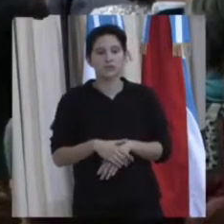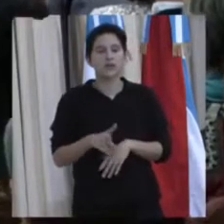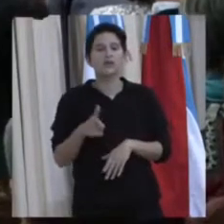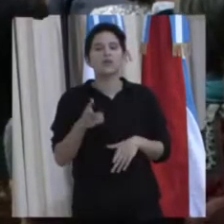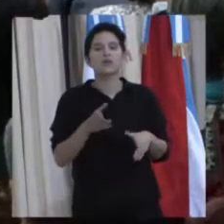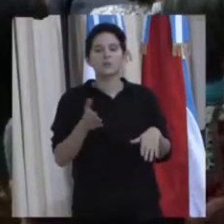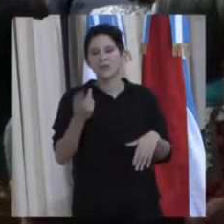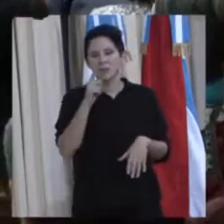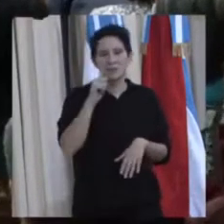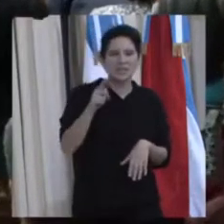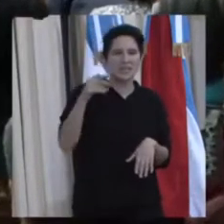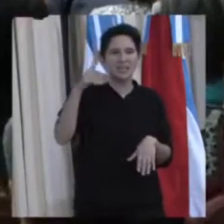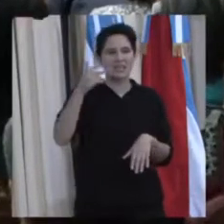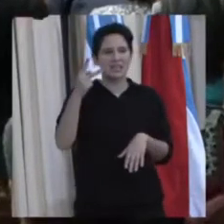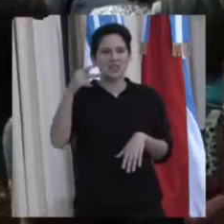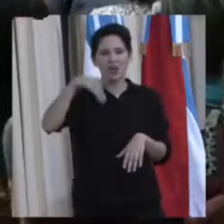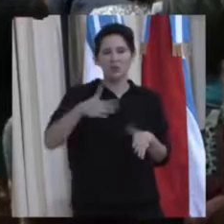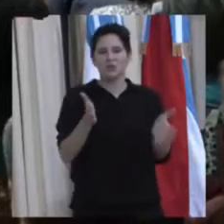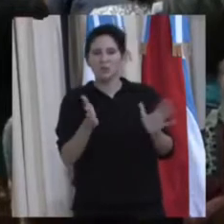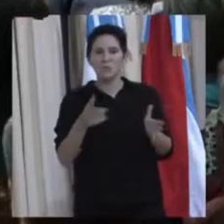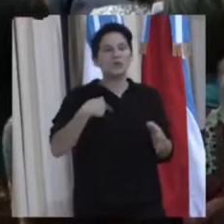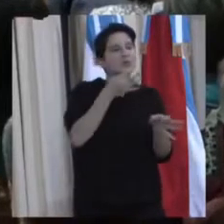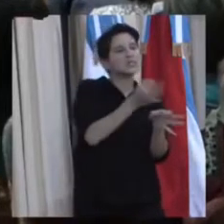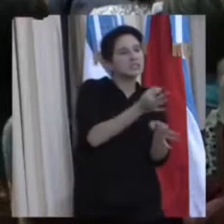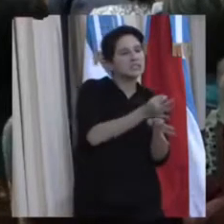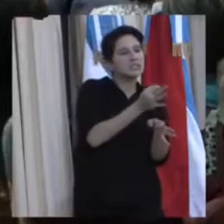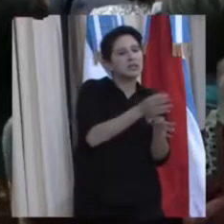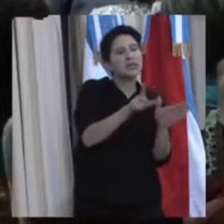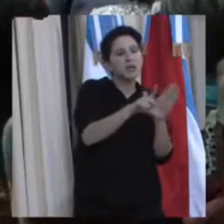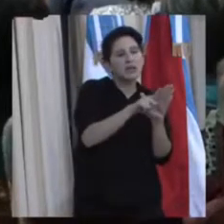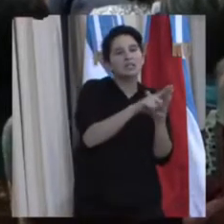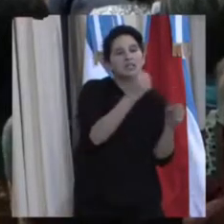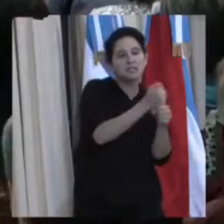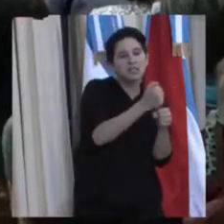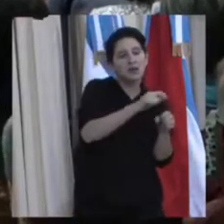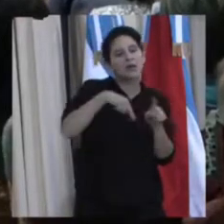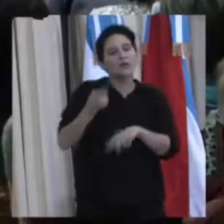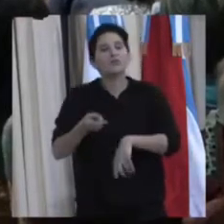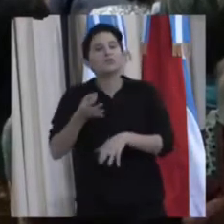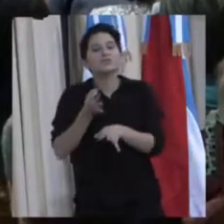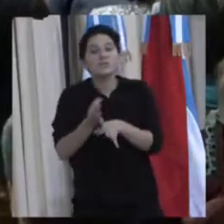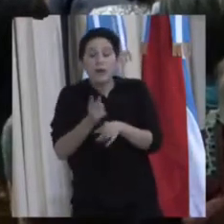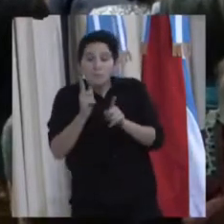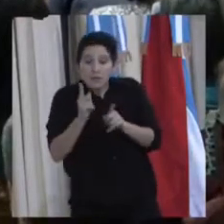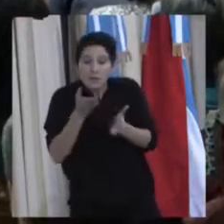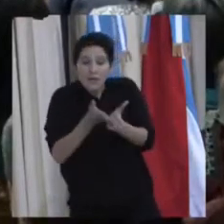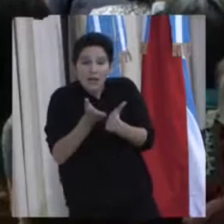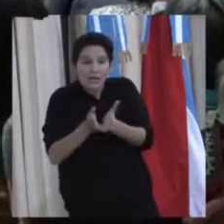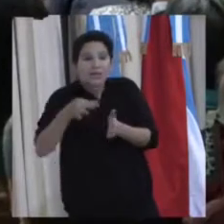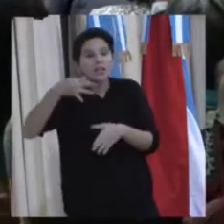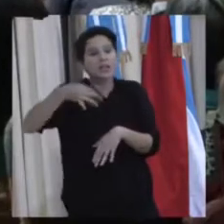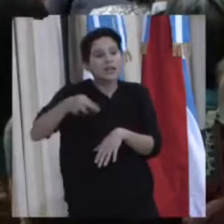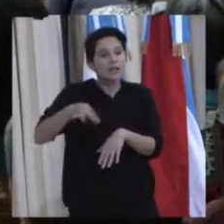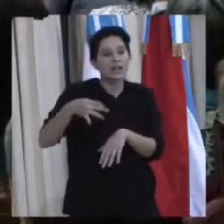600, 700, 1000 kilómetros de distancia. En una se enseñaba legislación del trabajo y en otra, en la misma cátedra, deberes para con